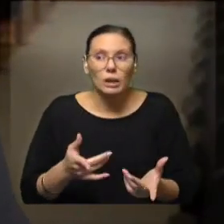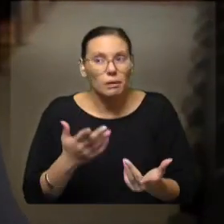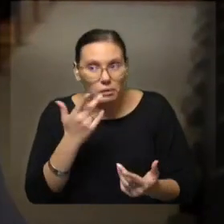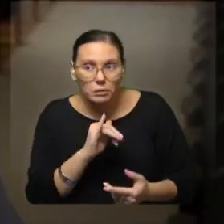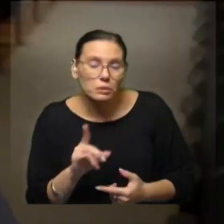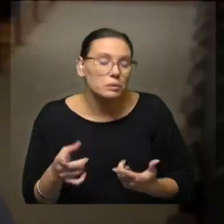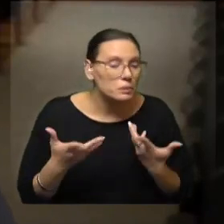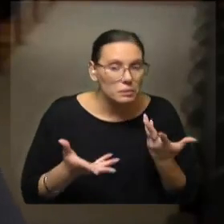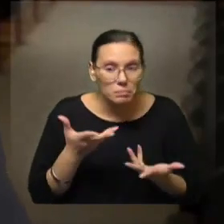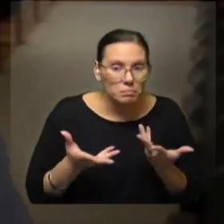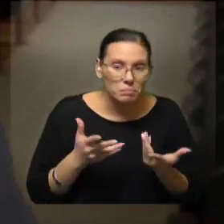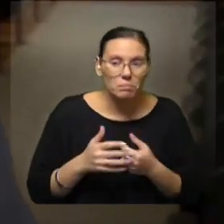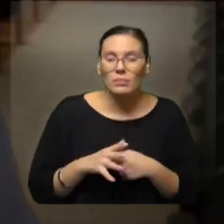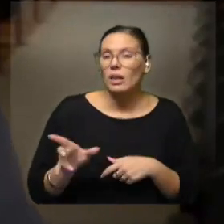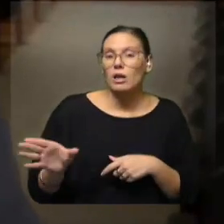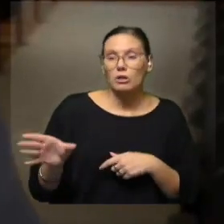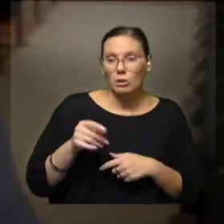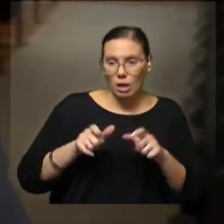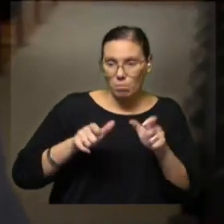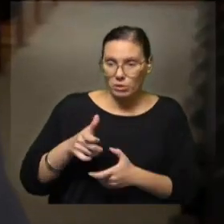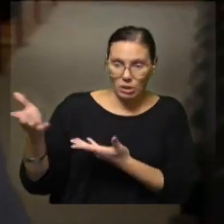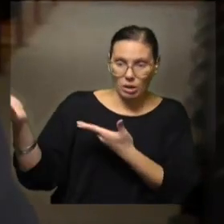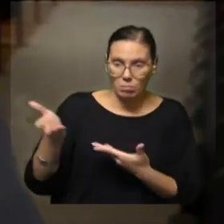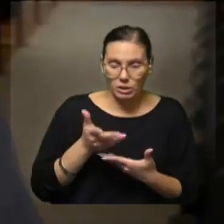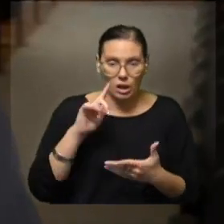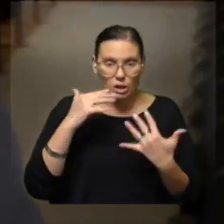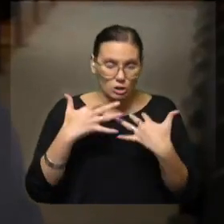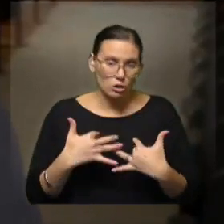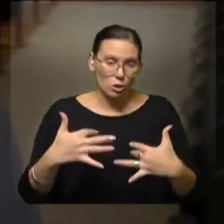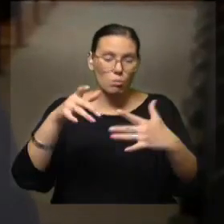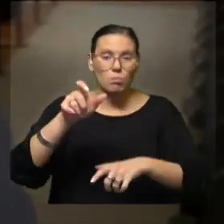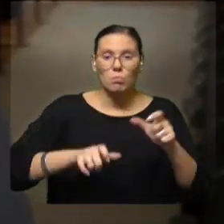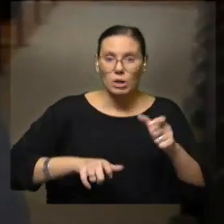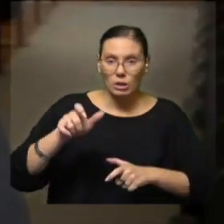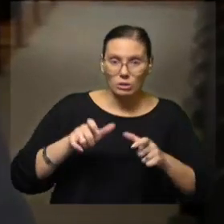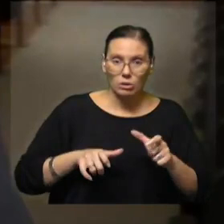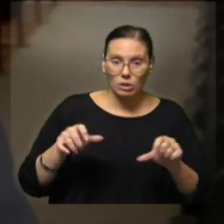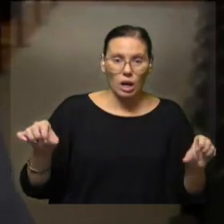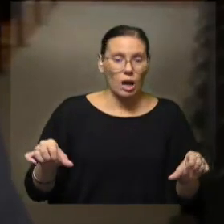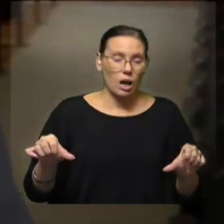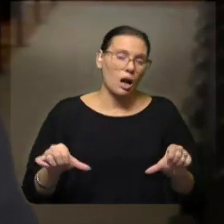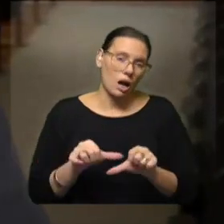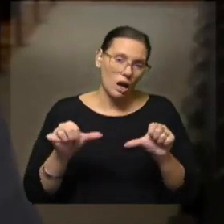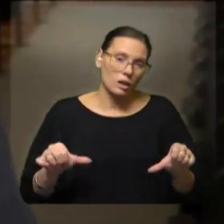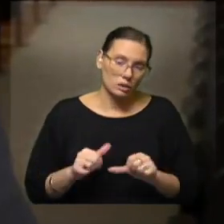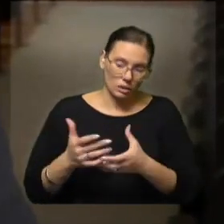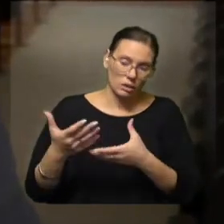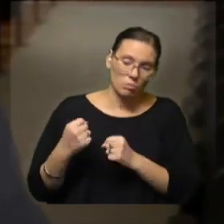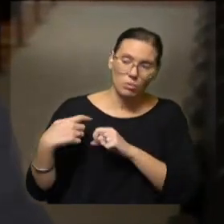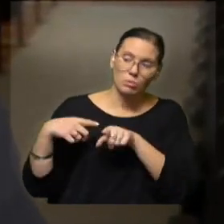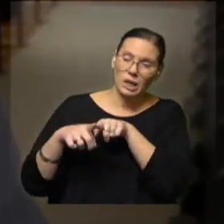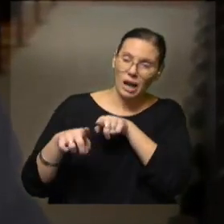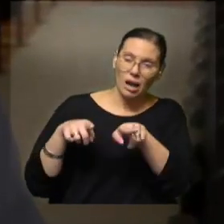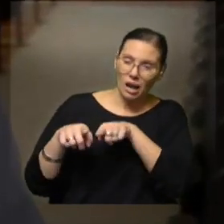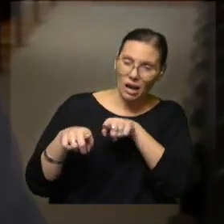eso? Bien, o sea, todas las personas que están invitadas en el show son personas que hacen y fueron parte de mi carrera,